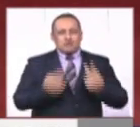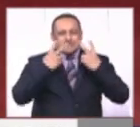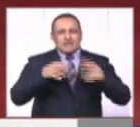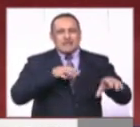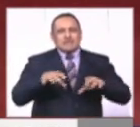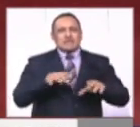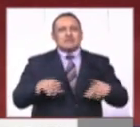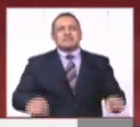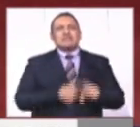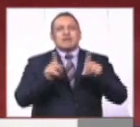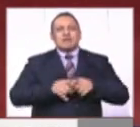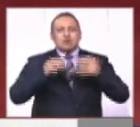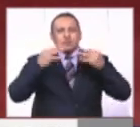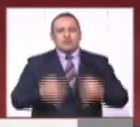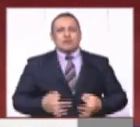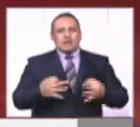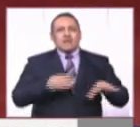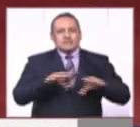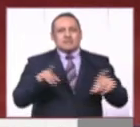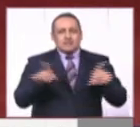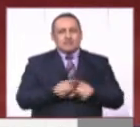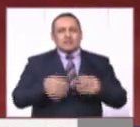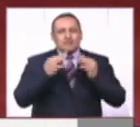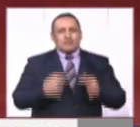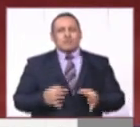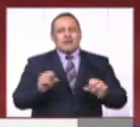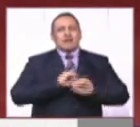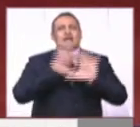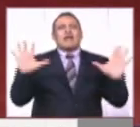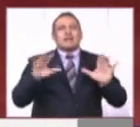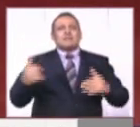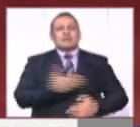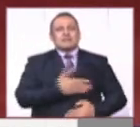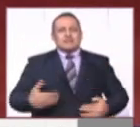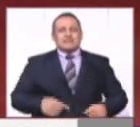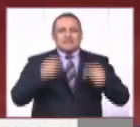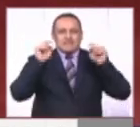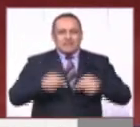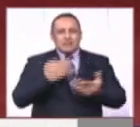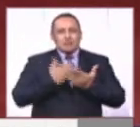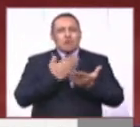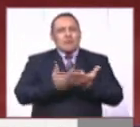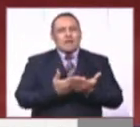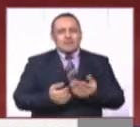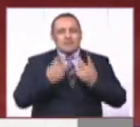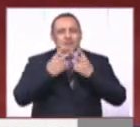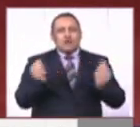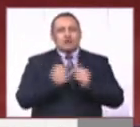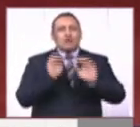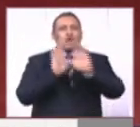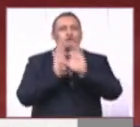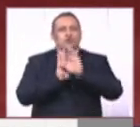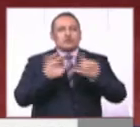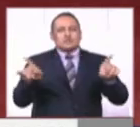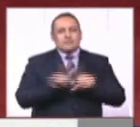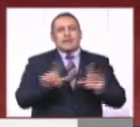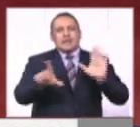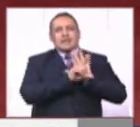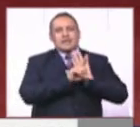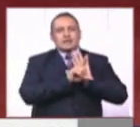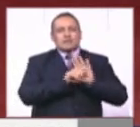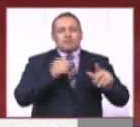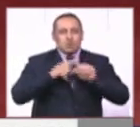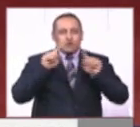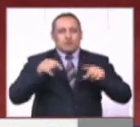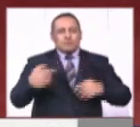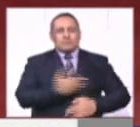hacerse como deben hacerse de forma Clara presidente y deben estar sujetas a la Constitución y y a las leyes por